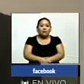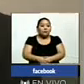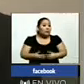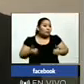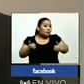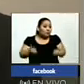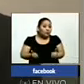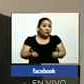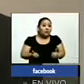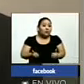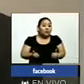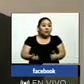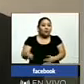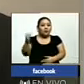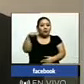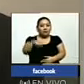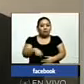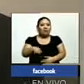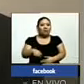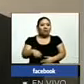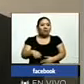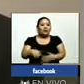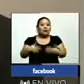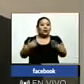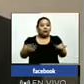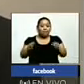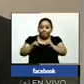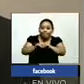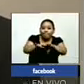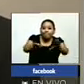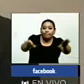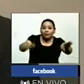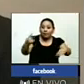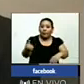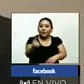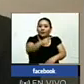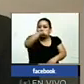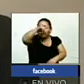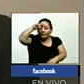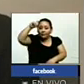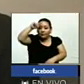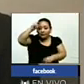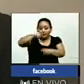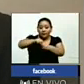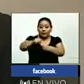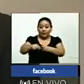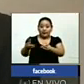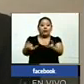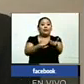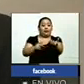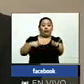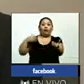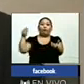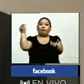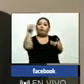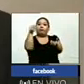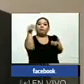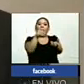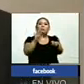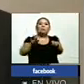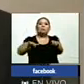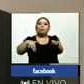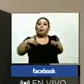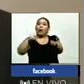Bueno, aquí con esos estamos llegando a más agricultores, o sea, para las aplicaciones